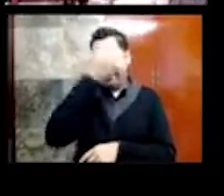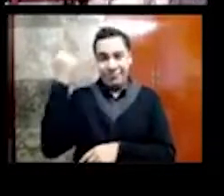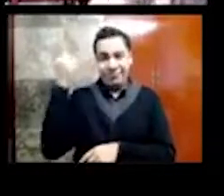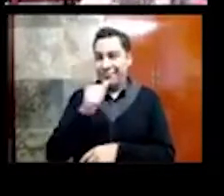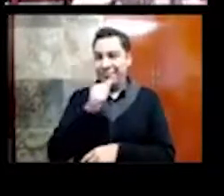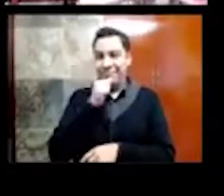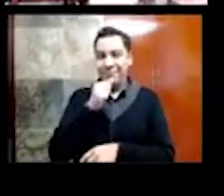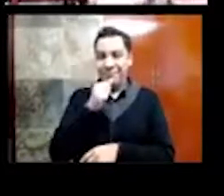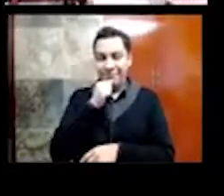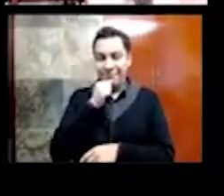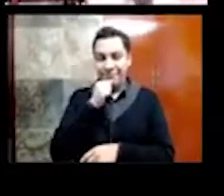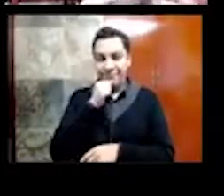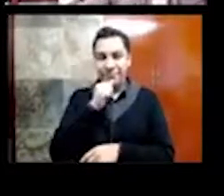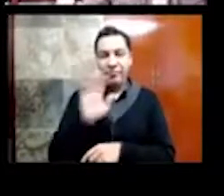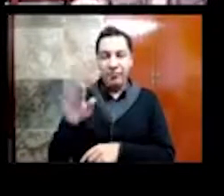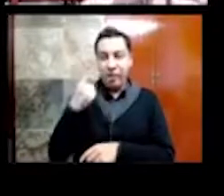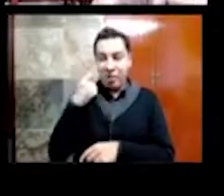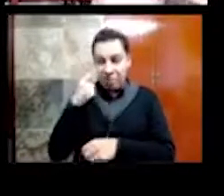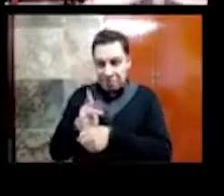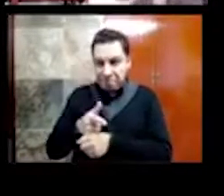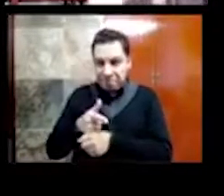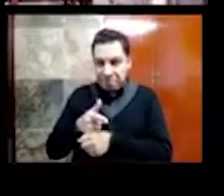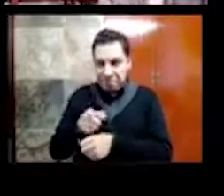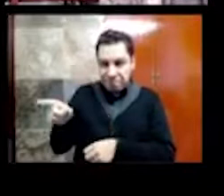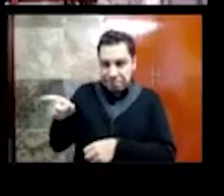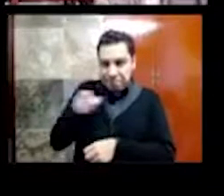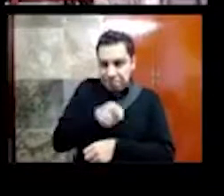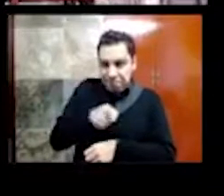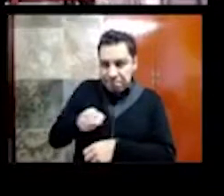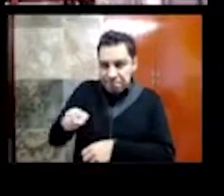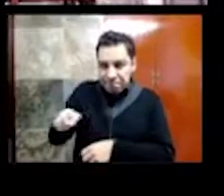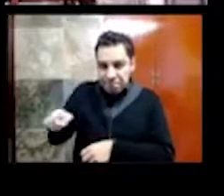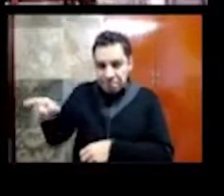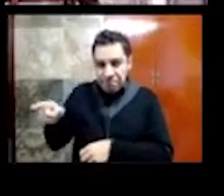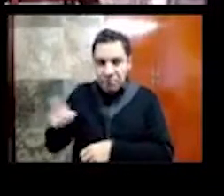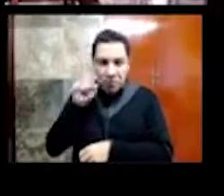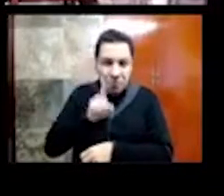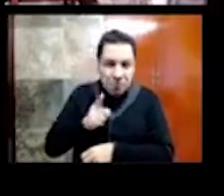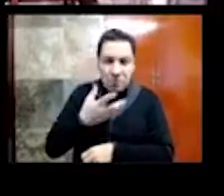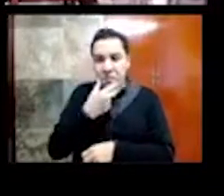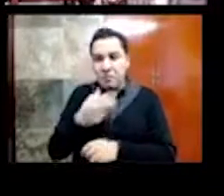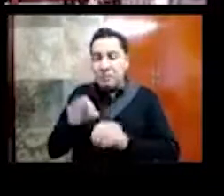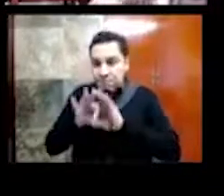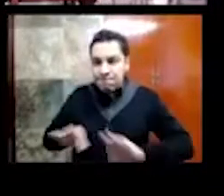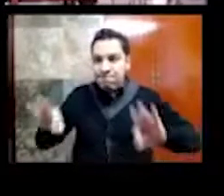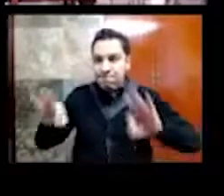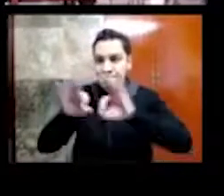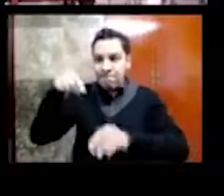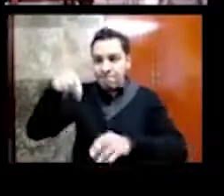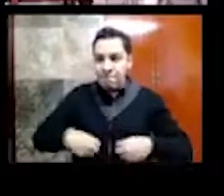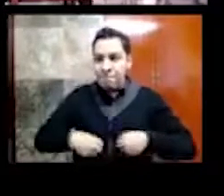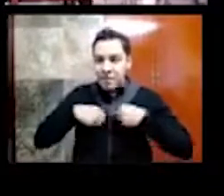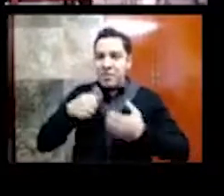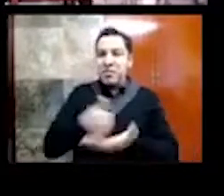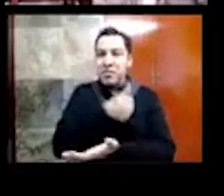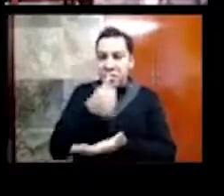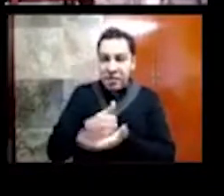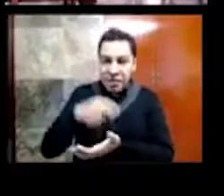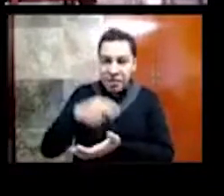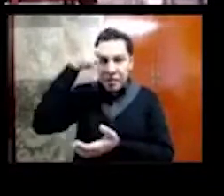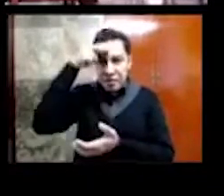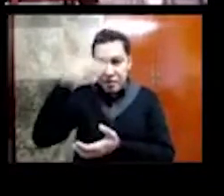a tener, será el escenario de una serie de transformaciones muy importantes que culminarán con la fundación de